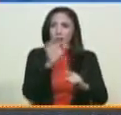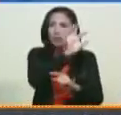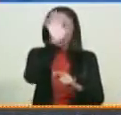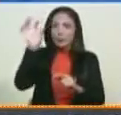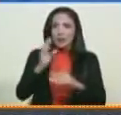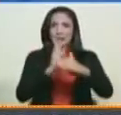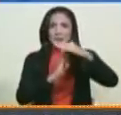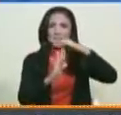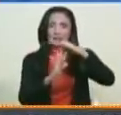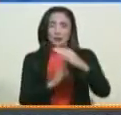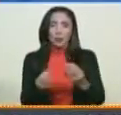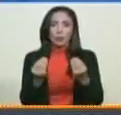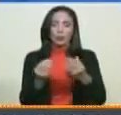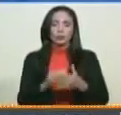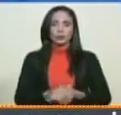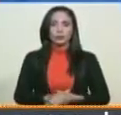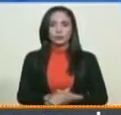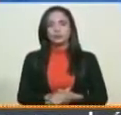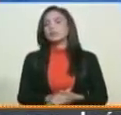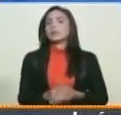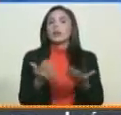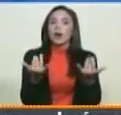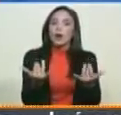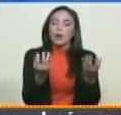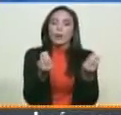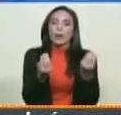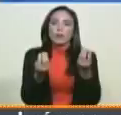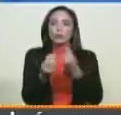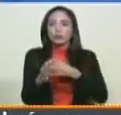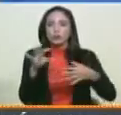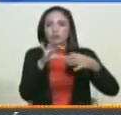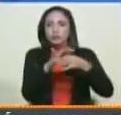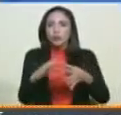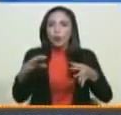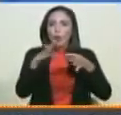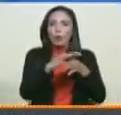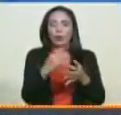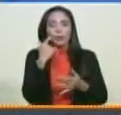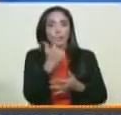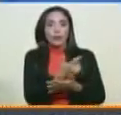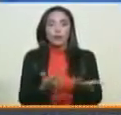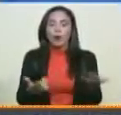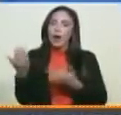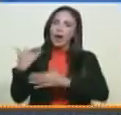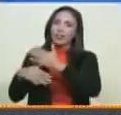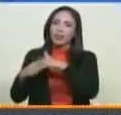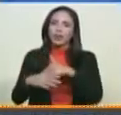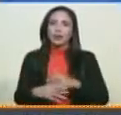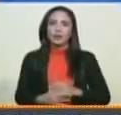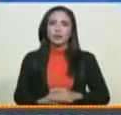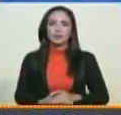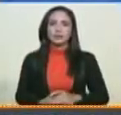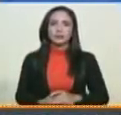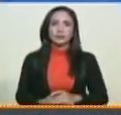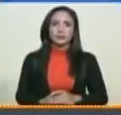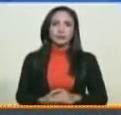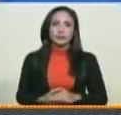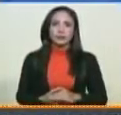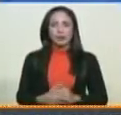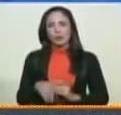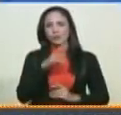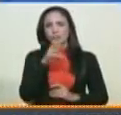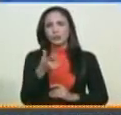tejiendo entonces un entramado diplomático. Ya vimos lo que ocurrió en la OEA, una desfachatez.